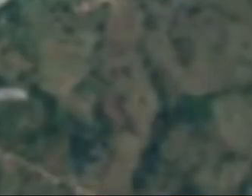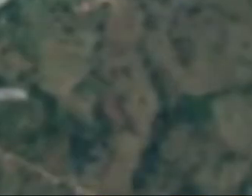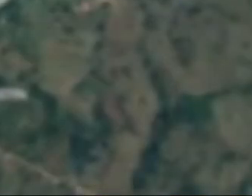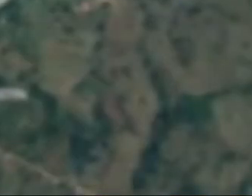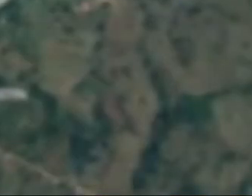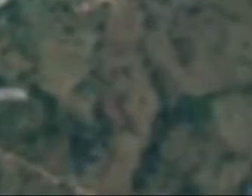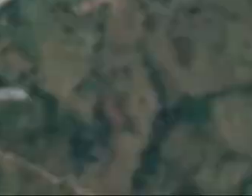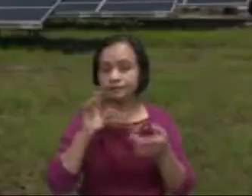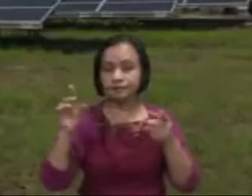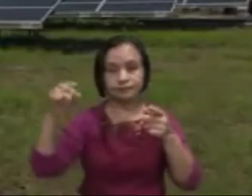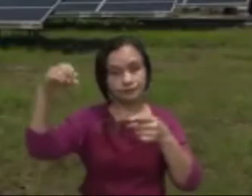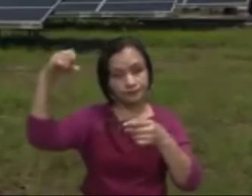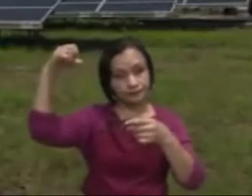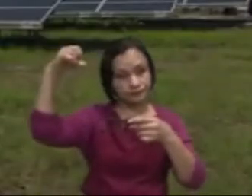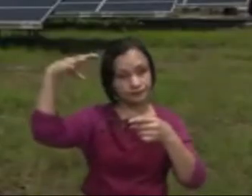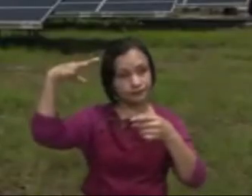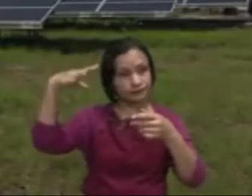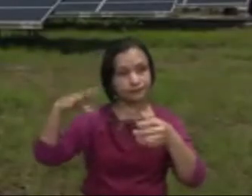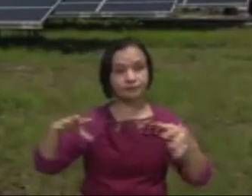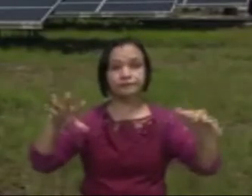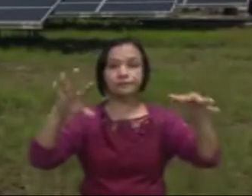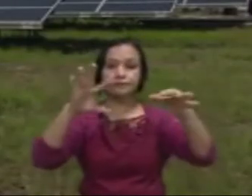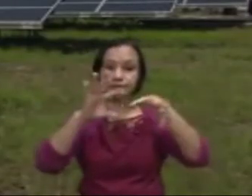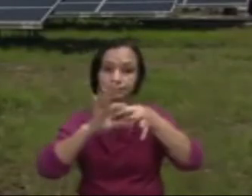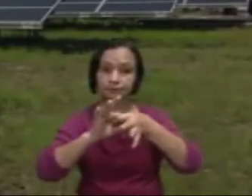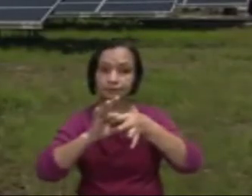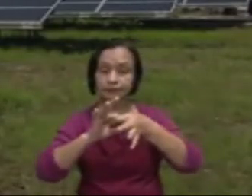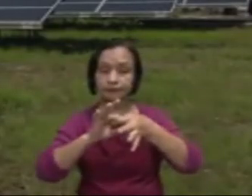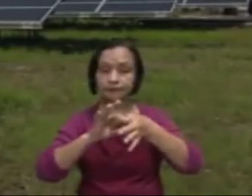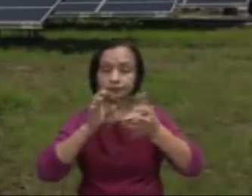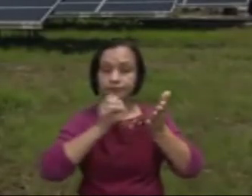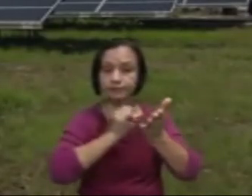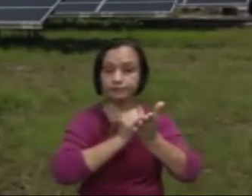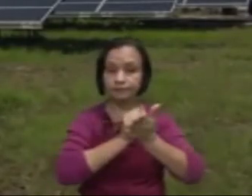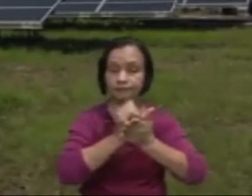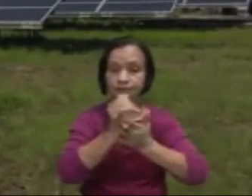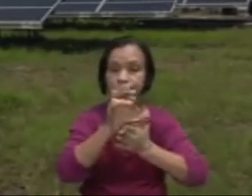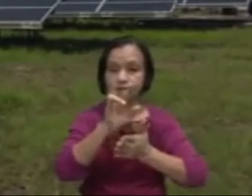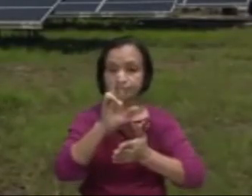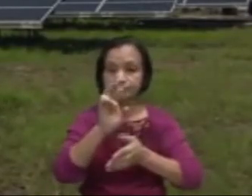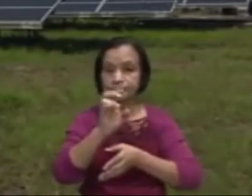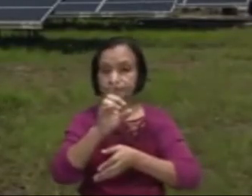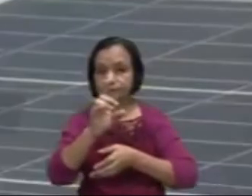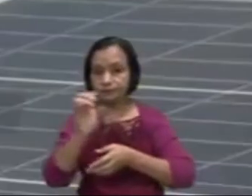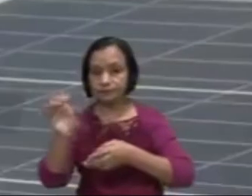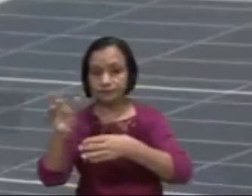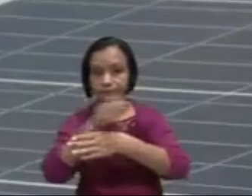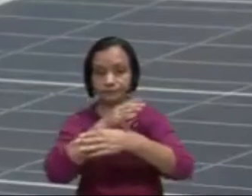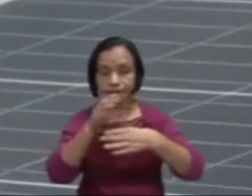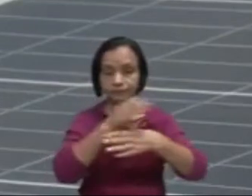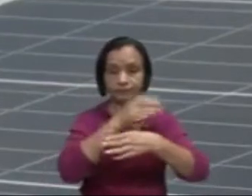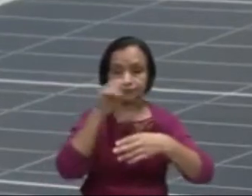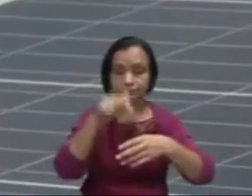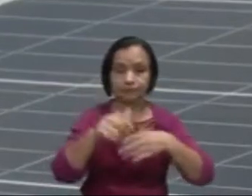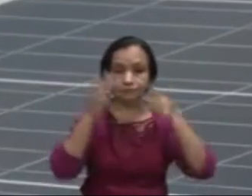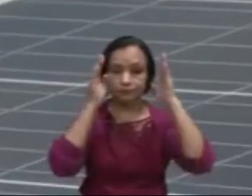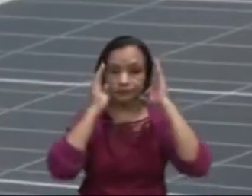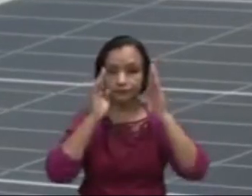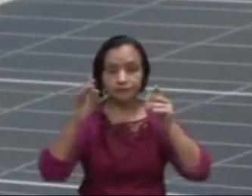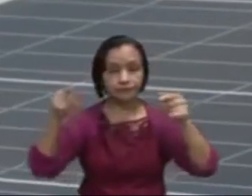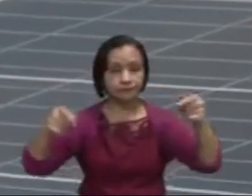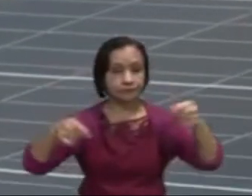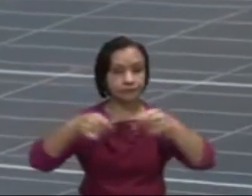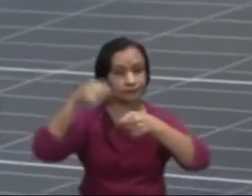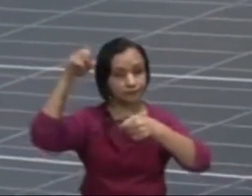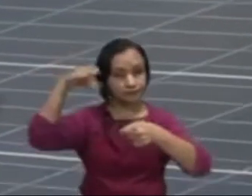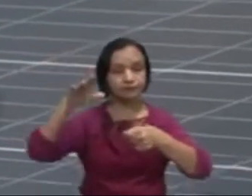hablamos de los paneles solares, paralelo, cuando estábamos haciendo el diagnóstico de las redes que íbamos a llegar a la cobertura eléctrica que hemos